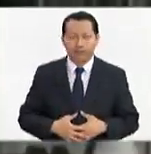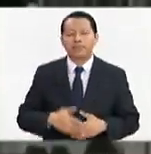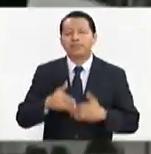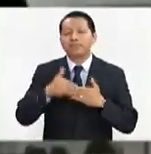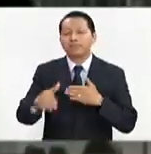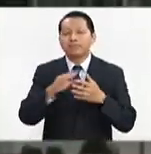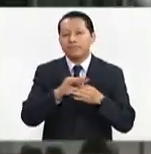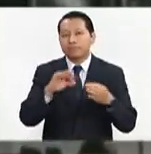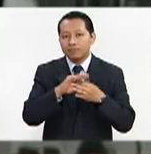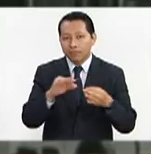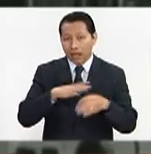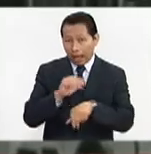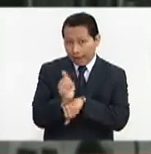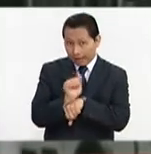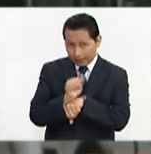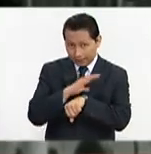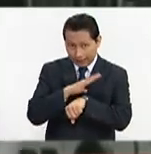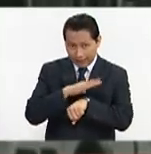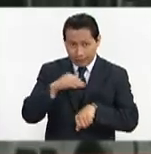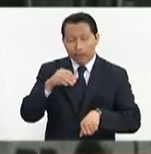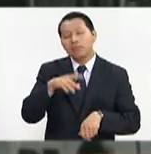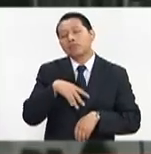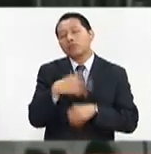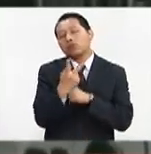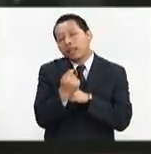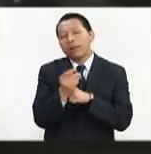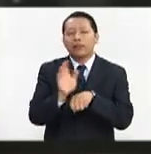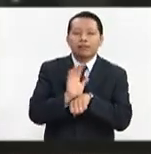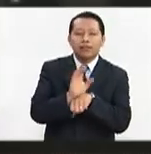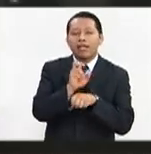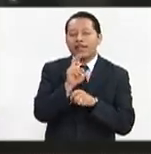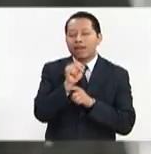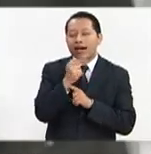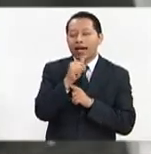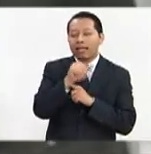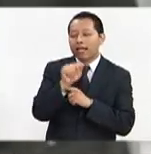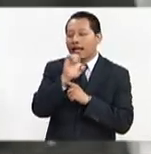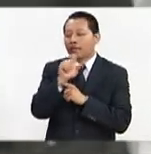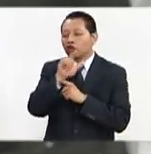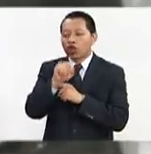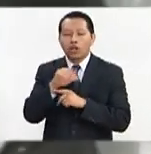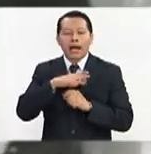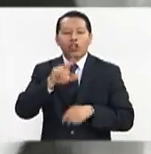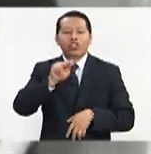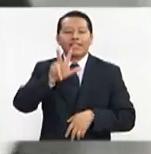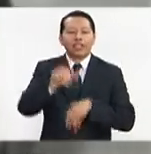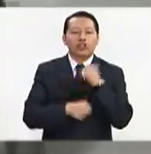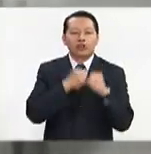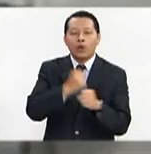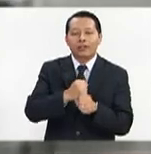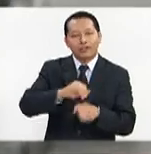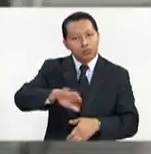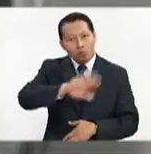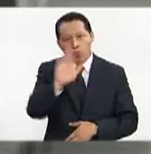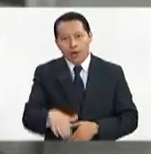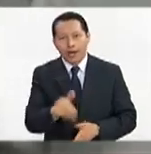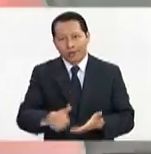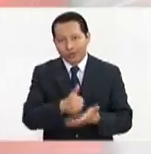Más adelante, la actriz de teatro, televisión y cine Evangelina Elizondo fallece a los 88 años en la Ciudad de